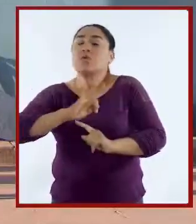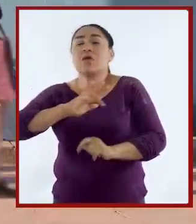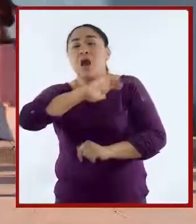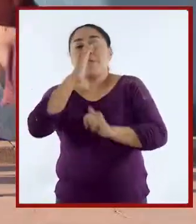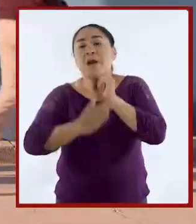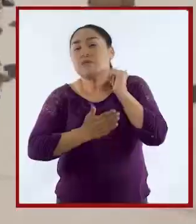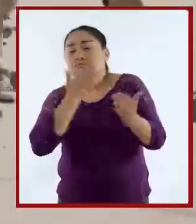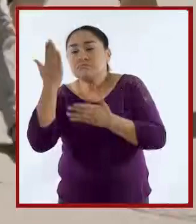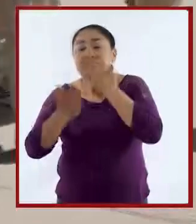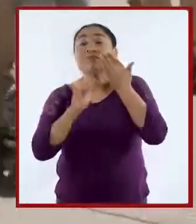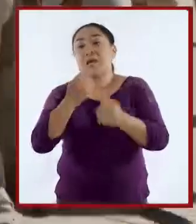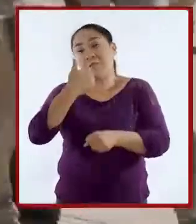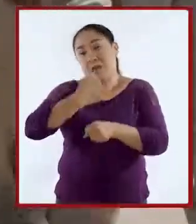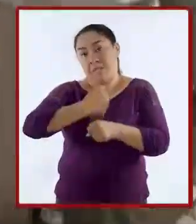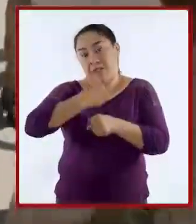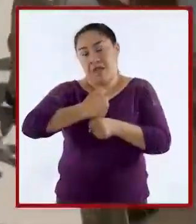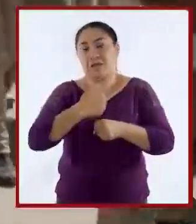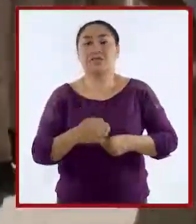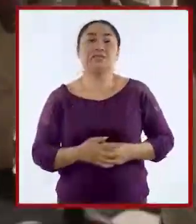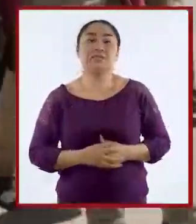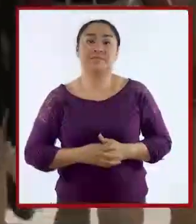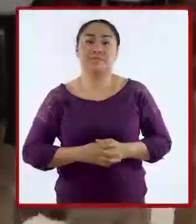educación básica.